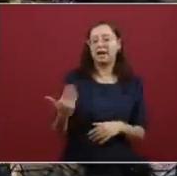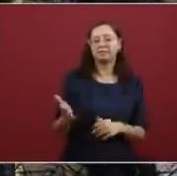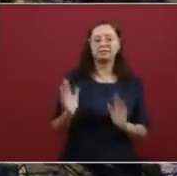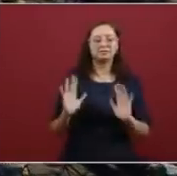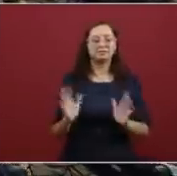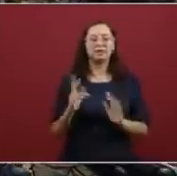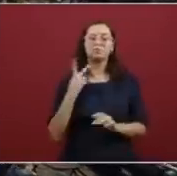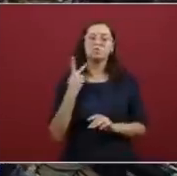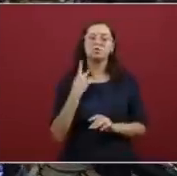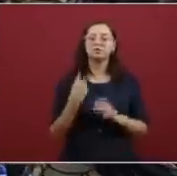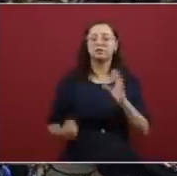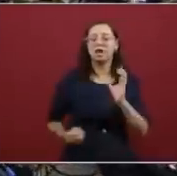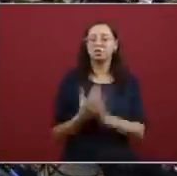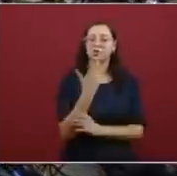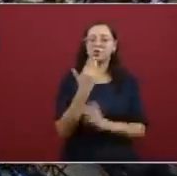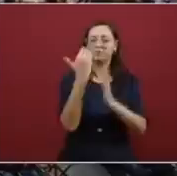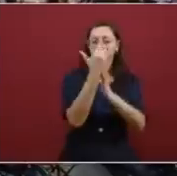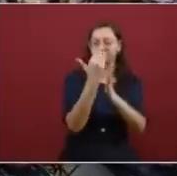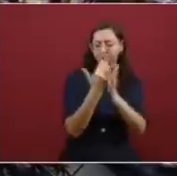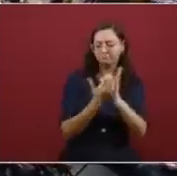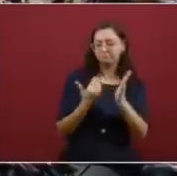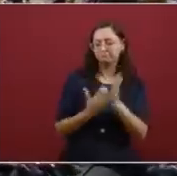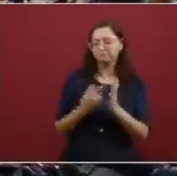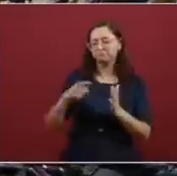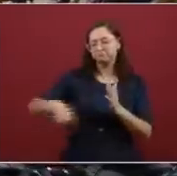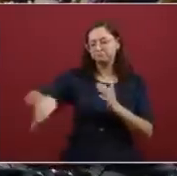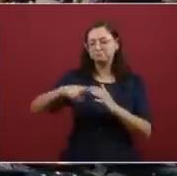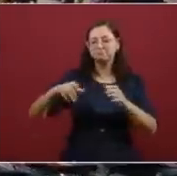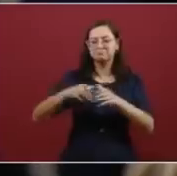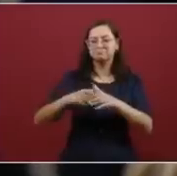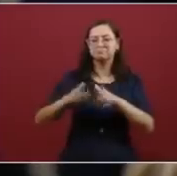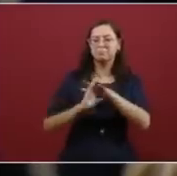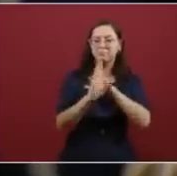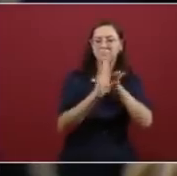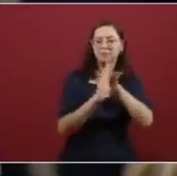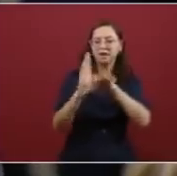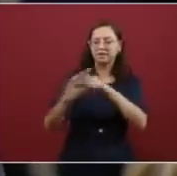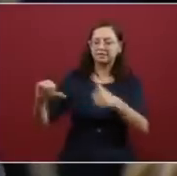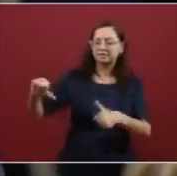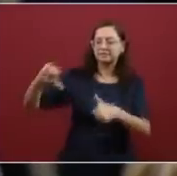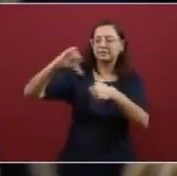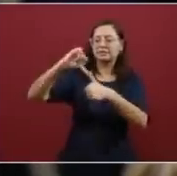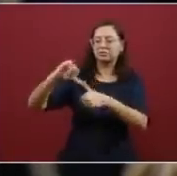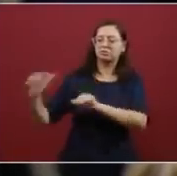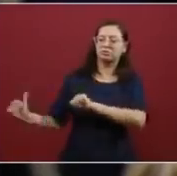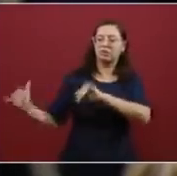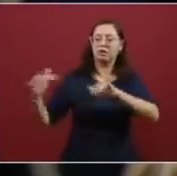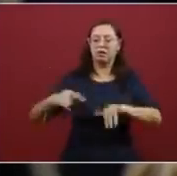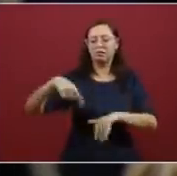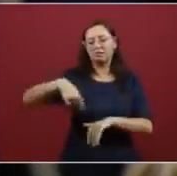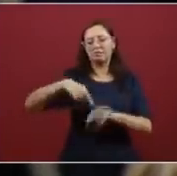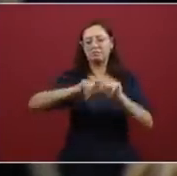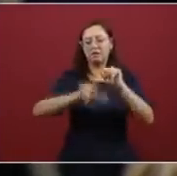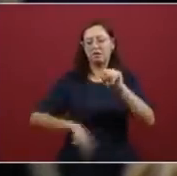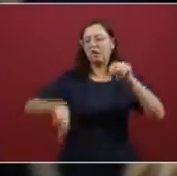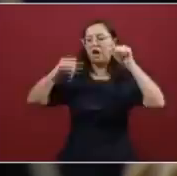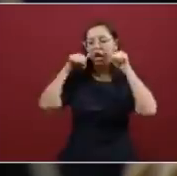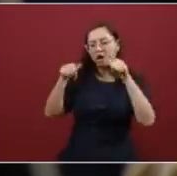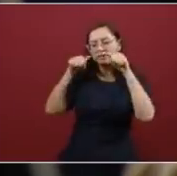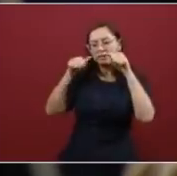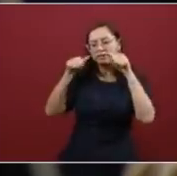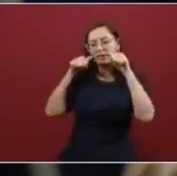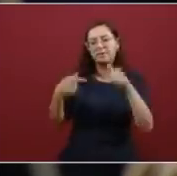política de su gobierno para atender a los migrantes centroamericanos que están llegando al país. Sin embargo, sigue habiendo